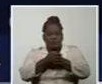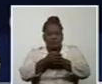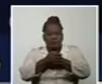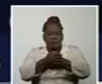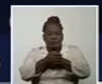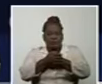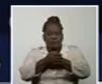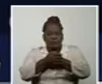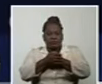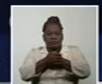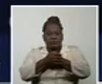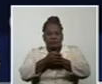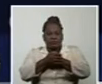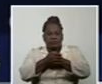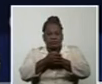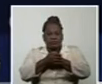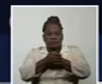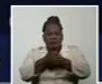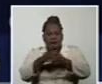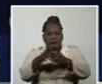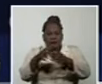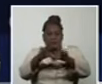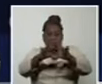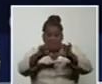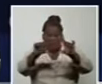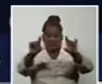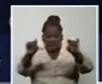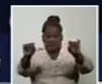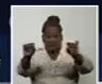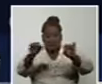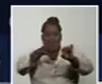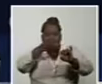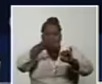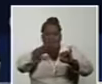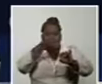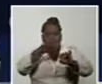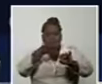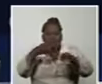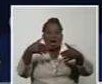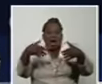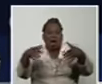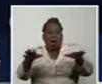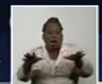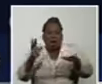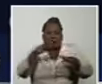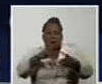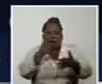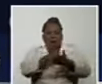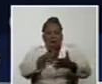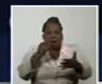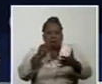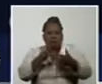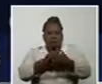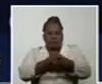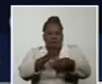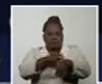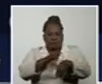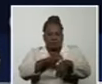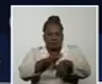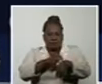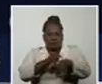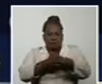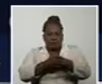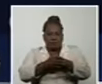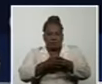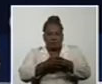pues hay un párrafo en el cual dice: aunque no se tiene constancia por el momento de que no se